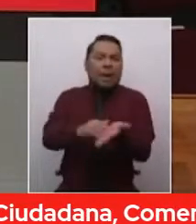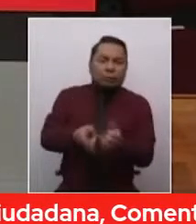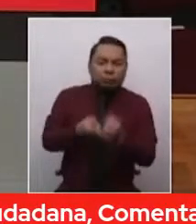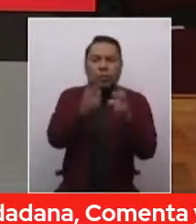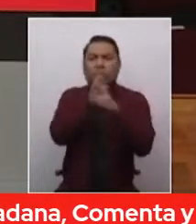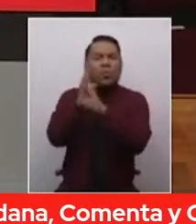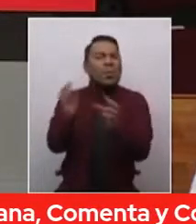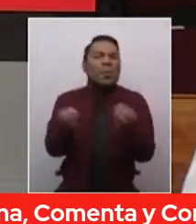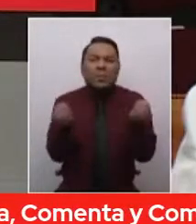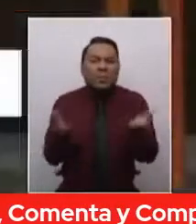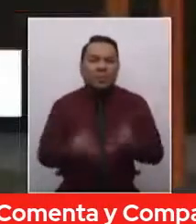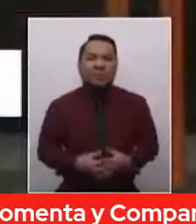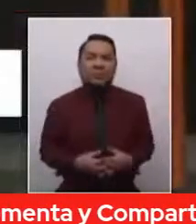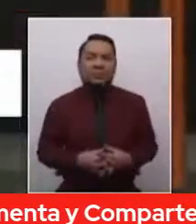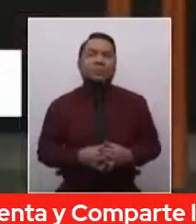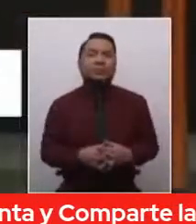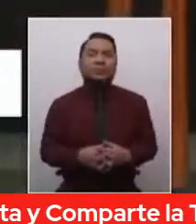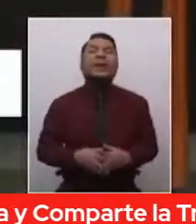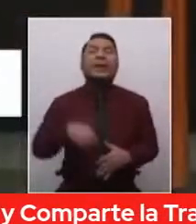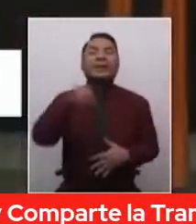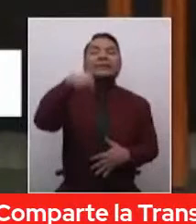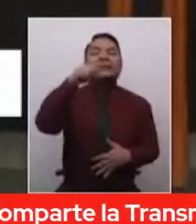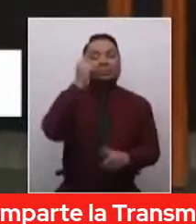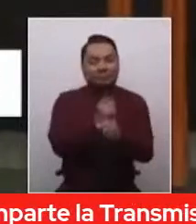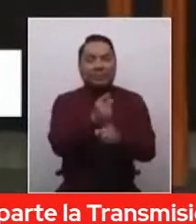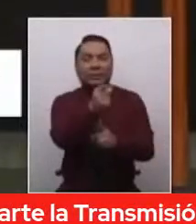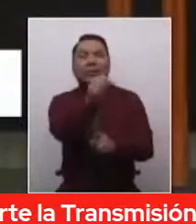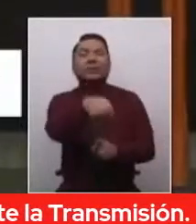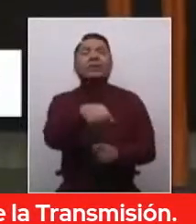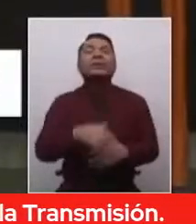segura? Sí, efectivamente. Creo que